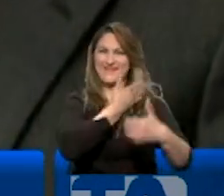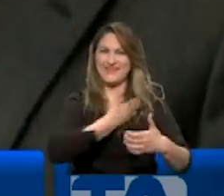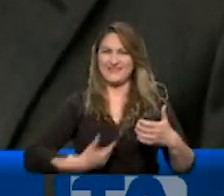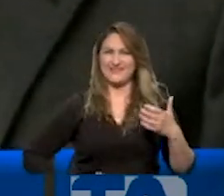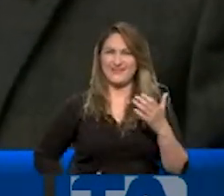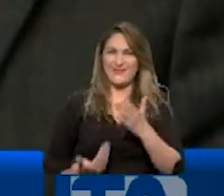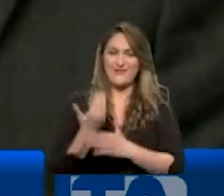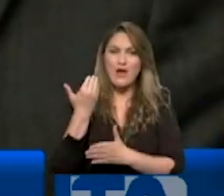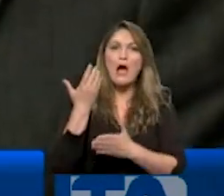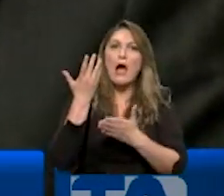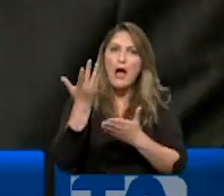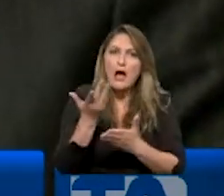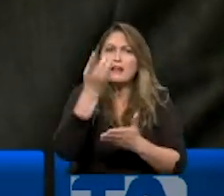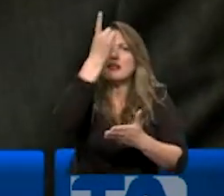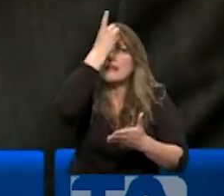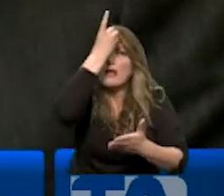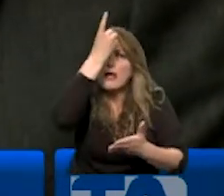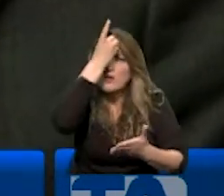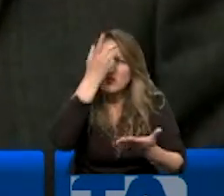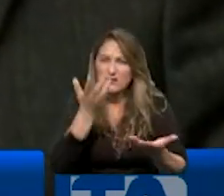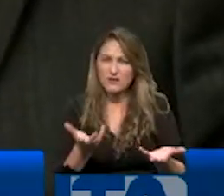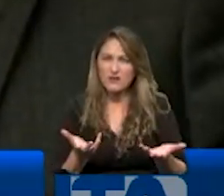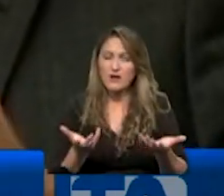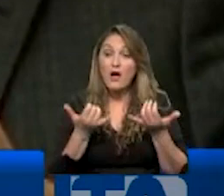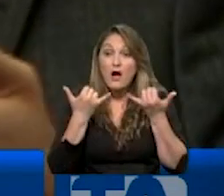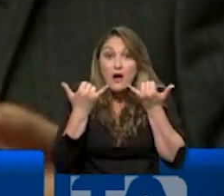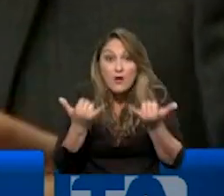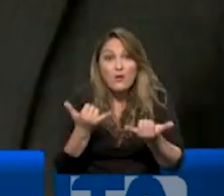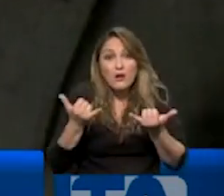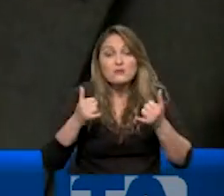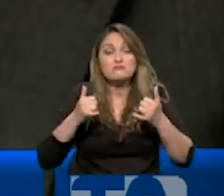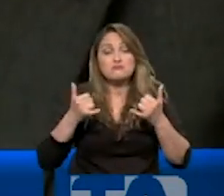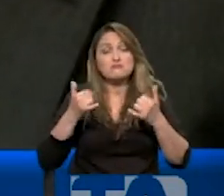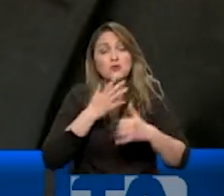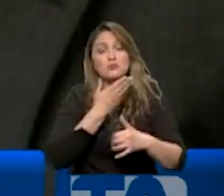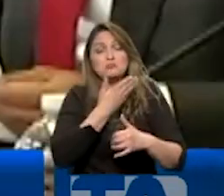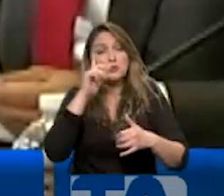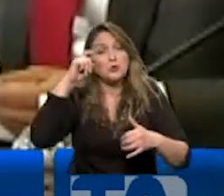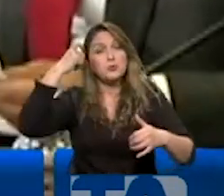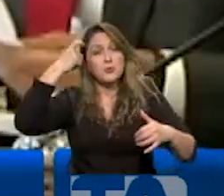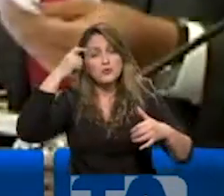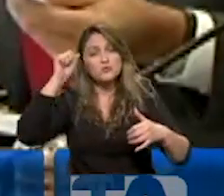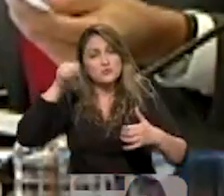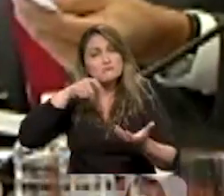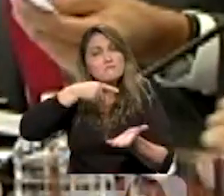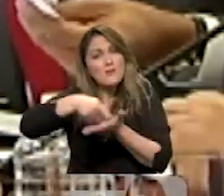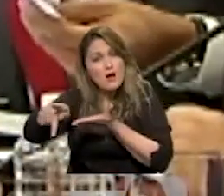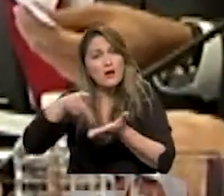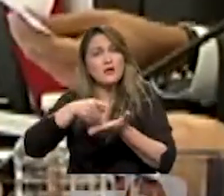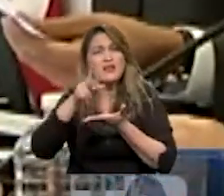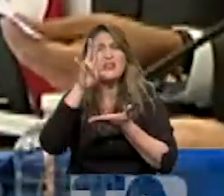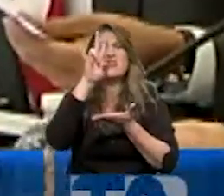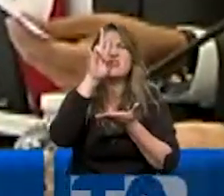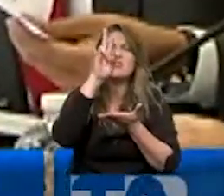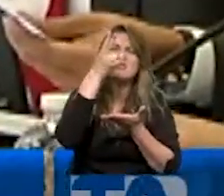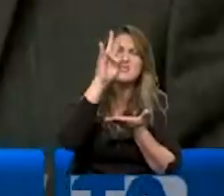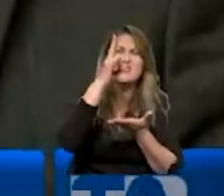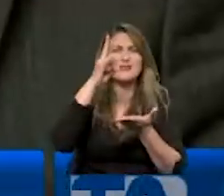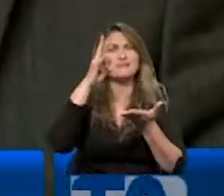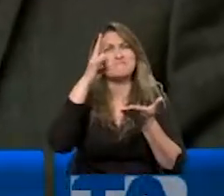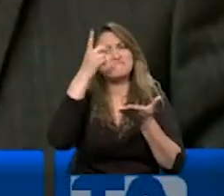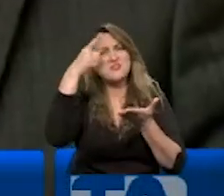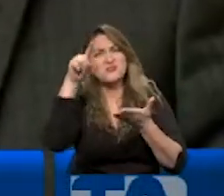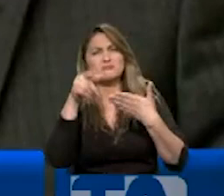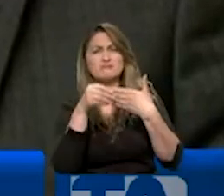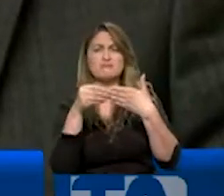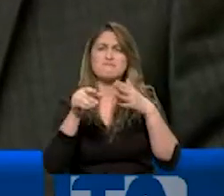pagado en más de 700 millones de dólares y que evidentemente busca ponerse al día. Dijo que de los 350 millones presupuestados